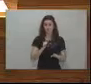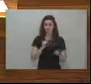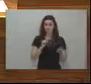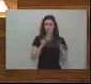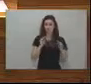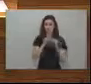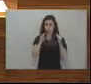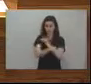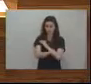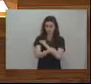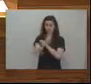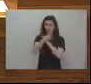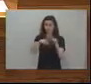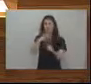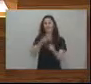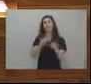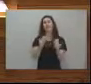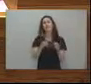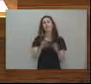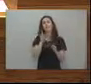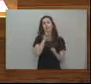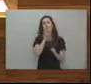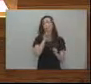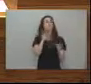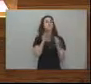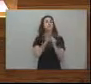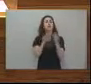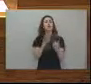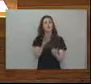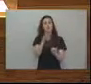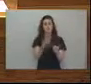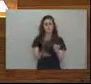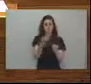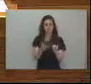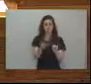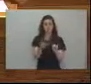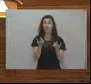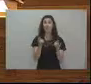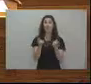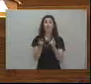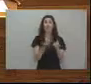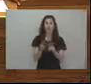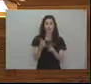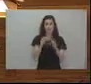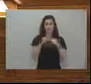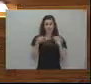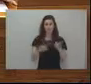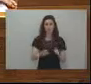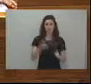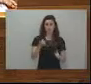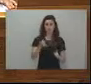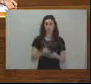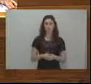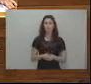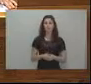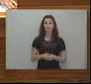y luego a la hora de la verdad esa discrepancia pues no existía cuando se aprobaba lo importante, que era al final cuando se aprobaban los dineros de esta Cámara. Con